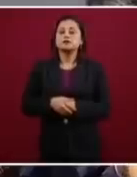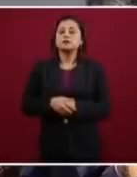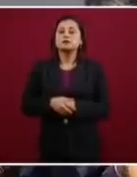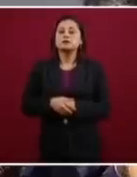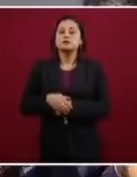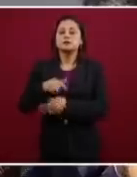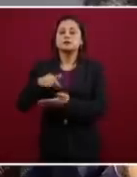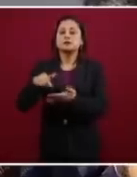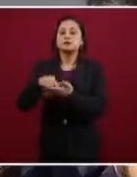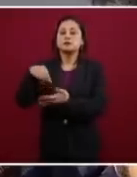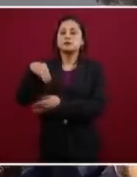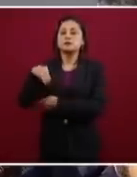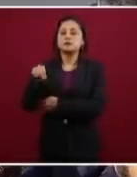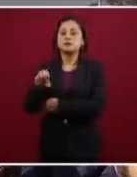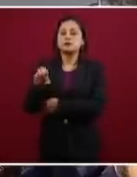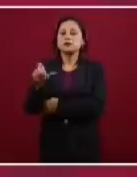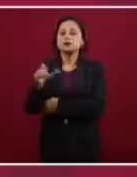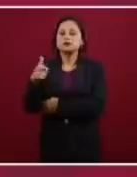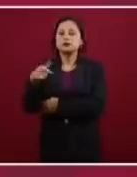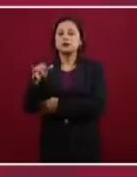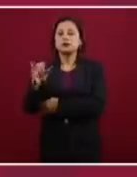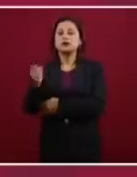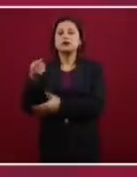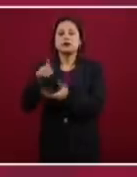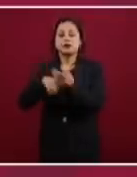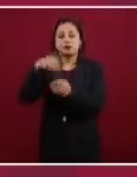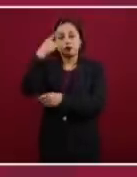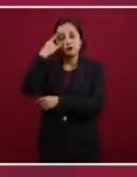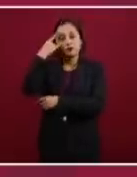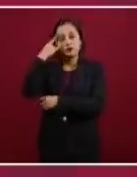en xpujil en campeche